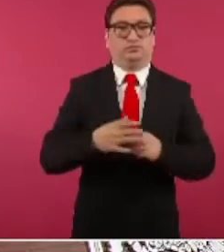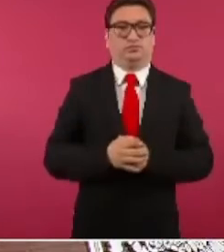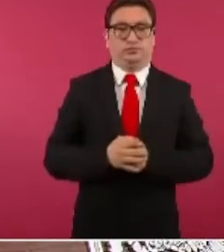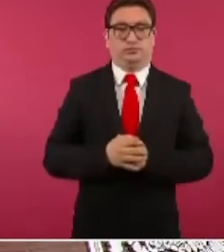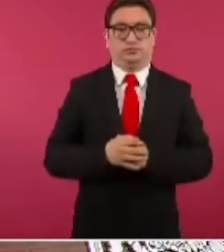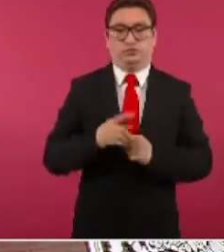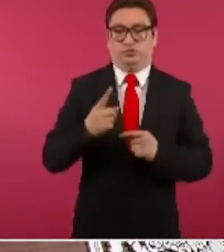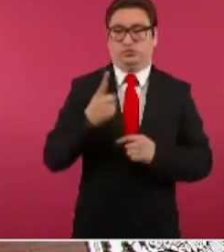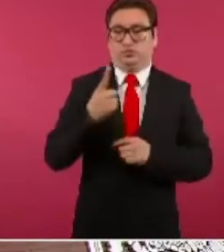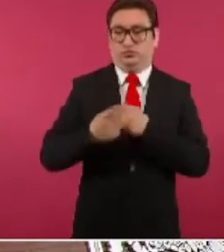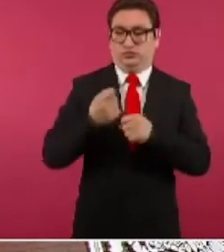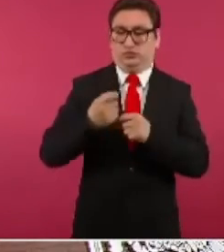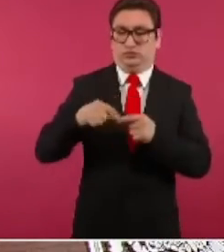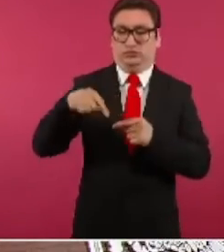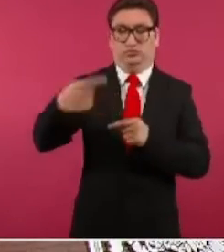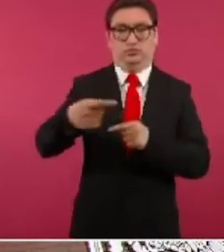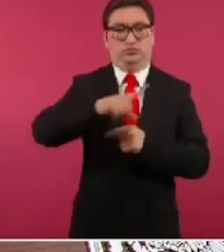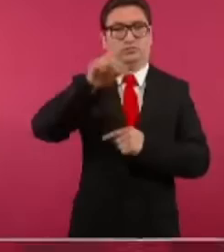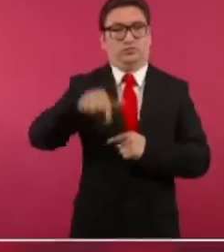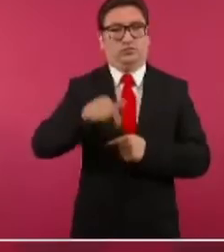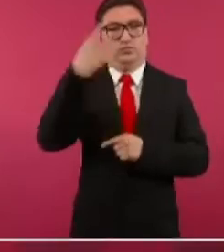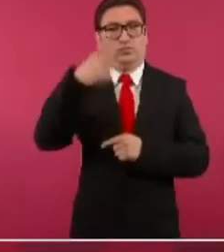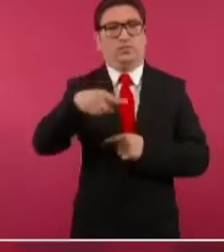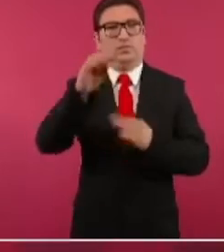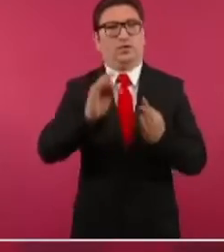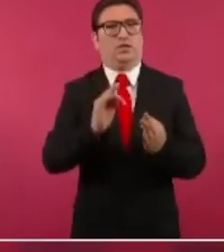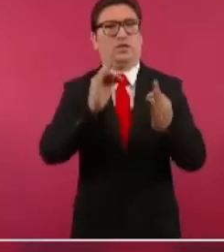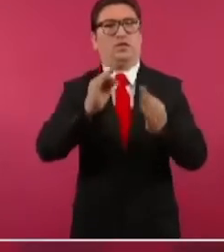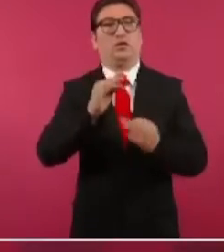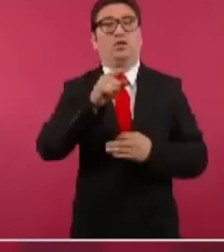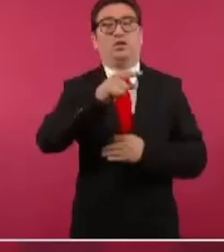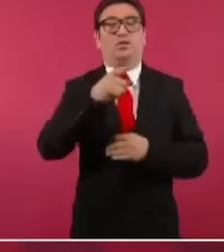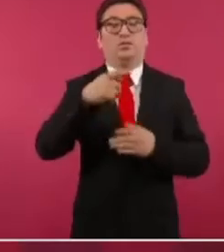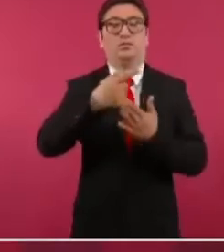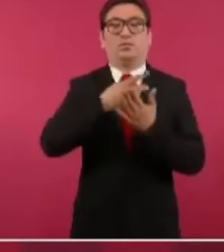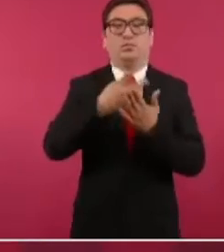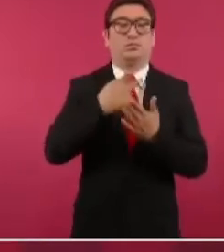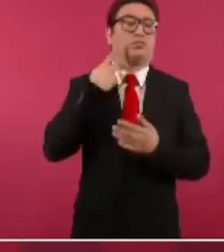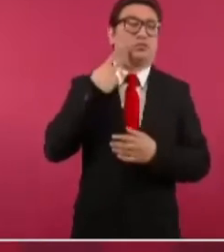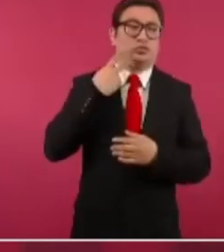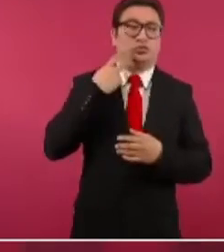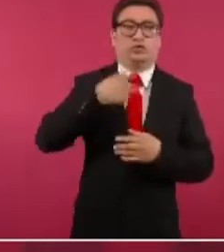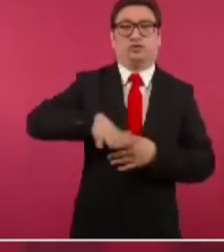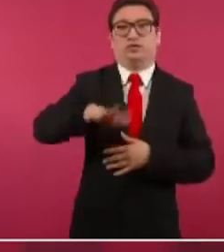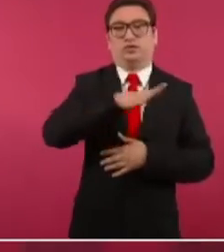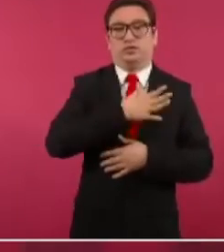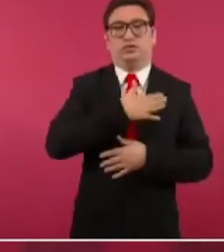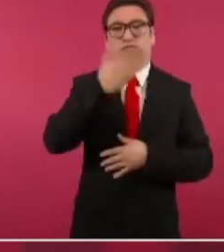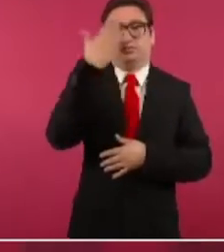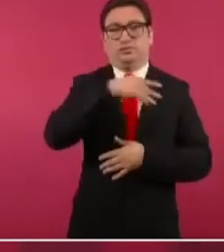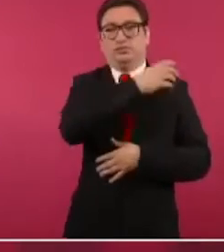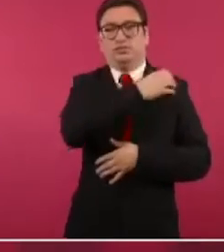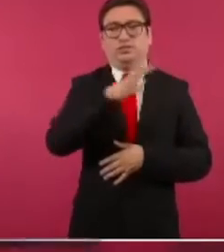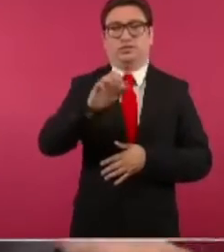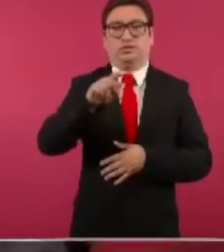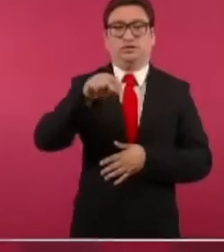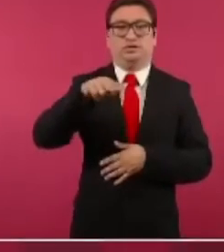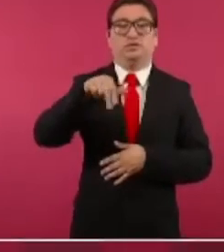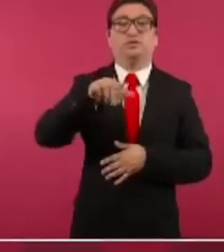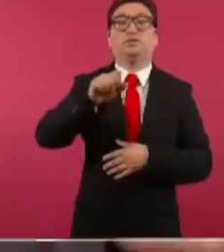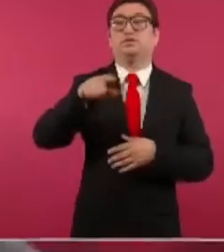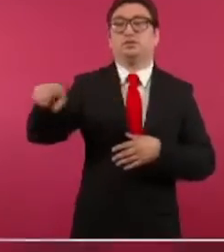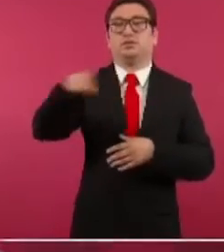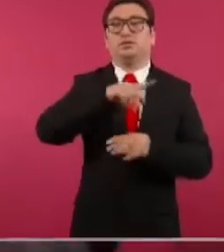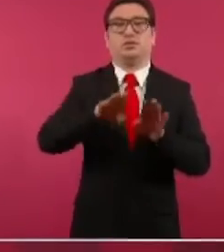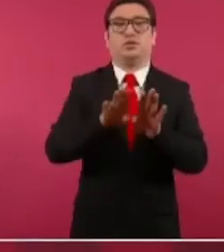año después, para oponerse a la política popular y patriótica del general Cárdenas. Entonces, ¿cómo van a querer que